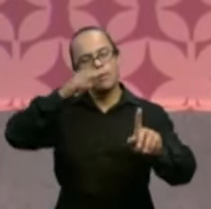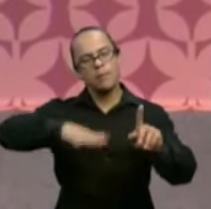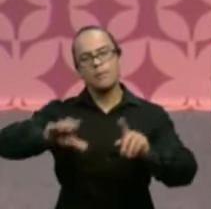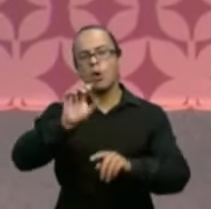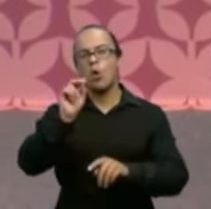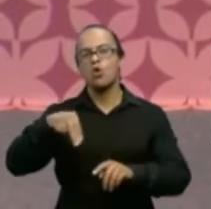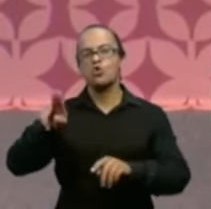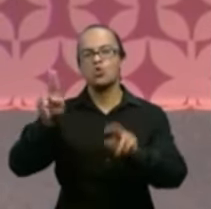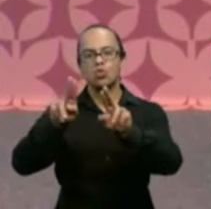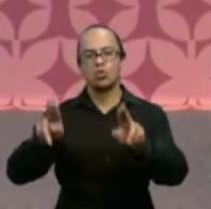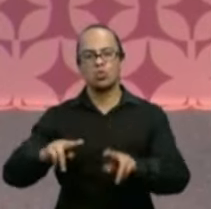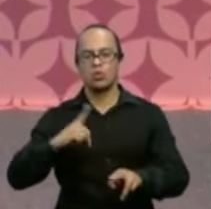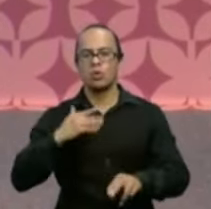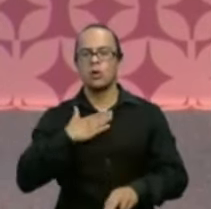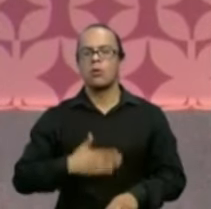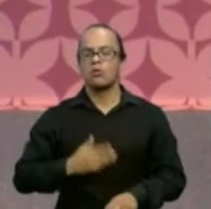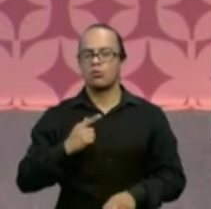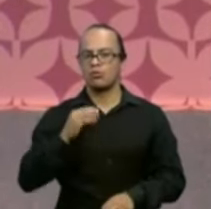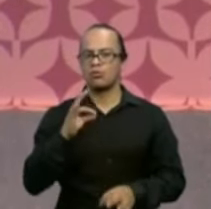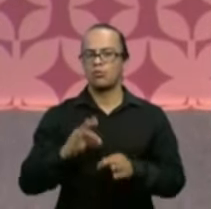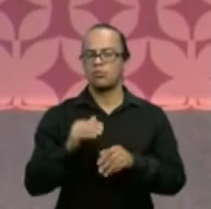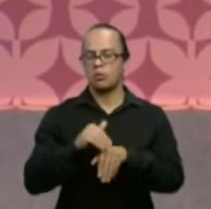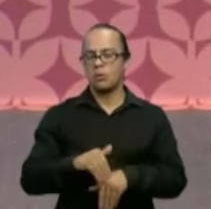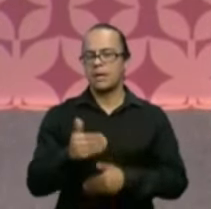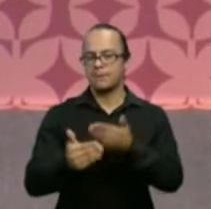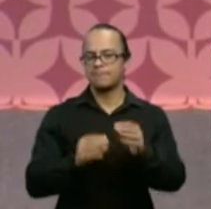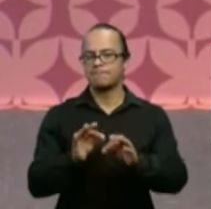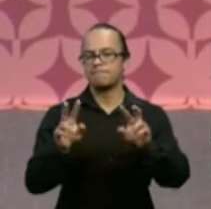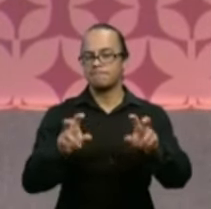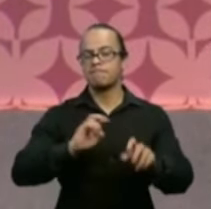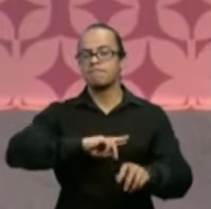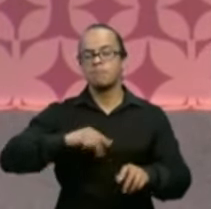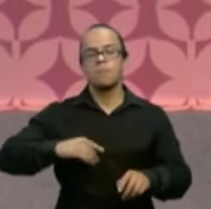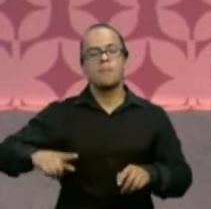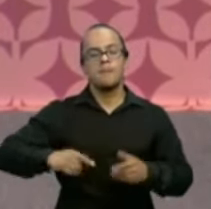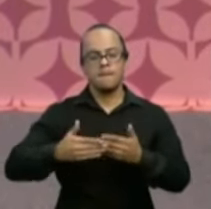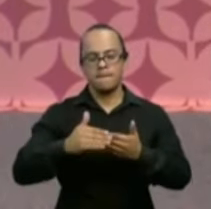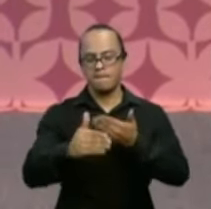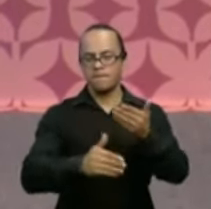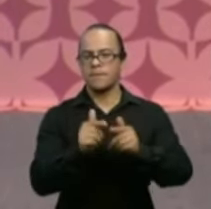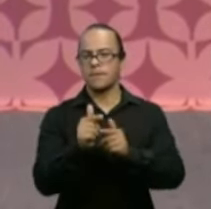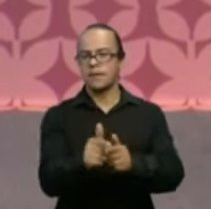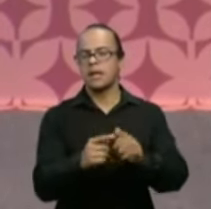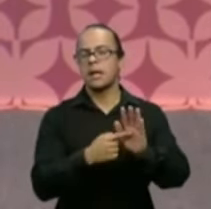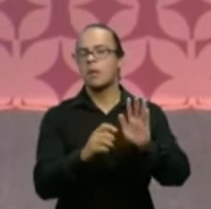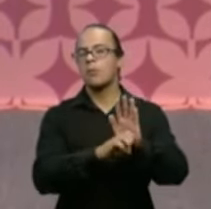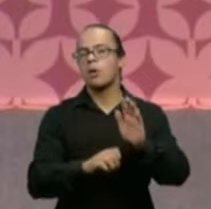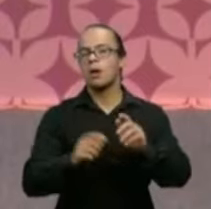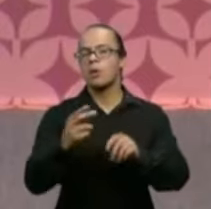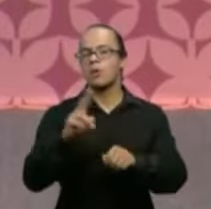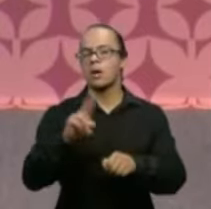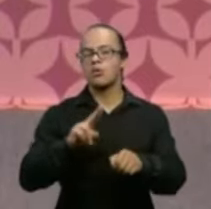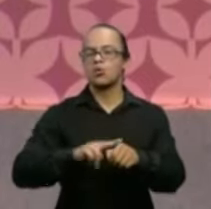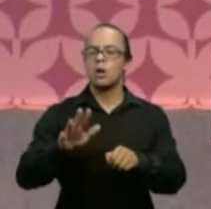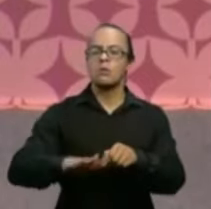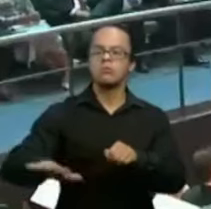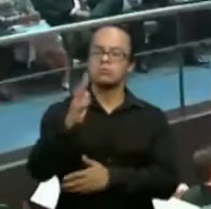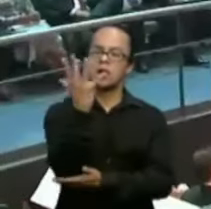ONU. En mi administración, emprenderemos un plan de restauración de los ecosistemas